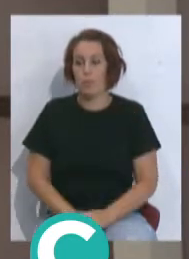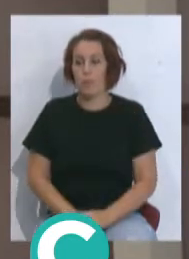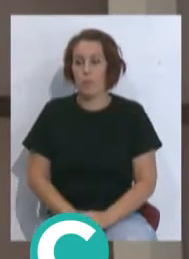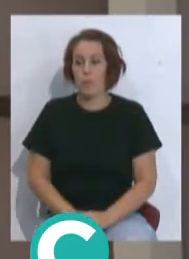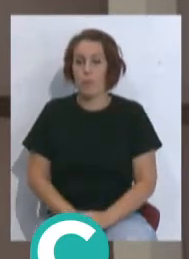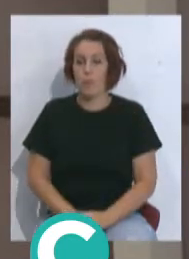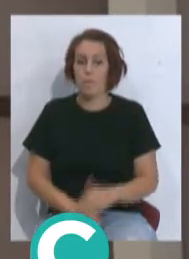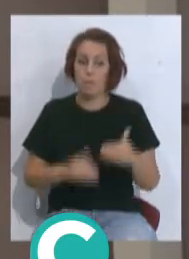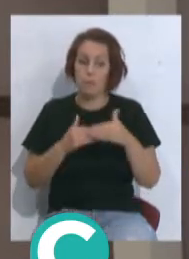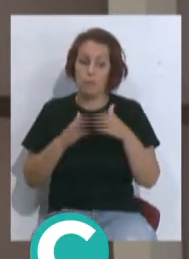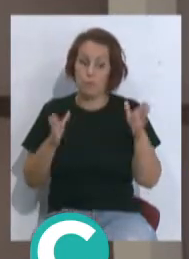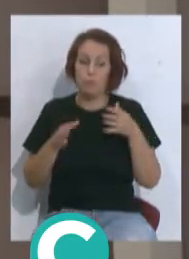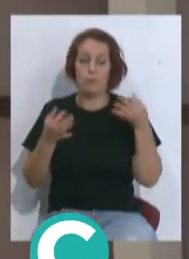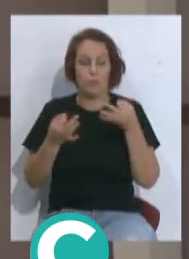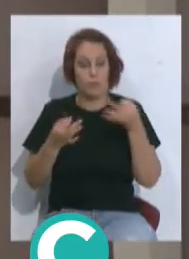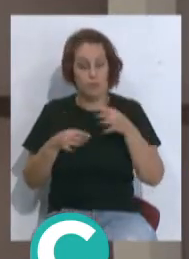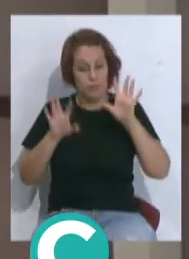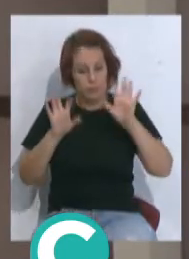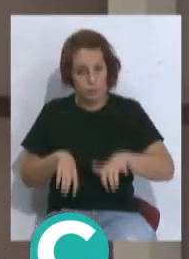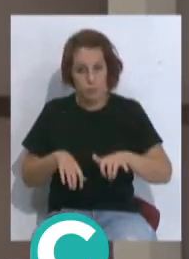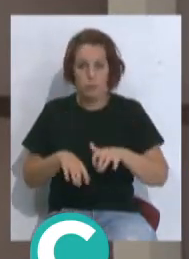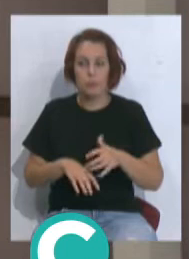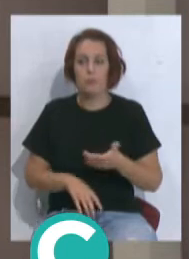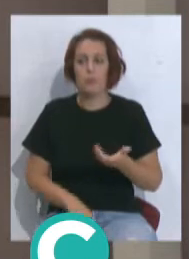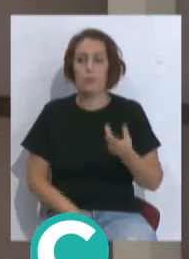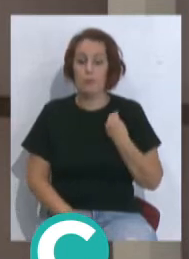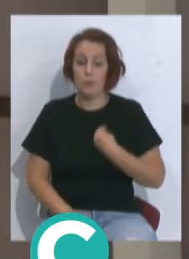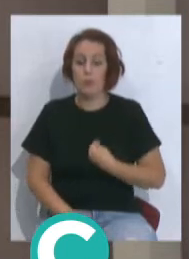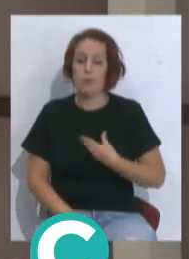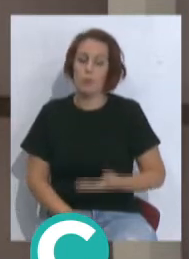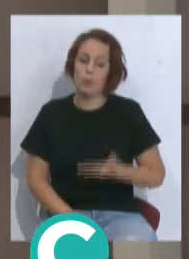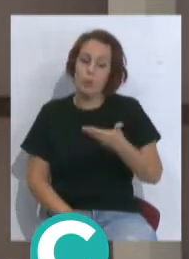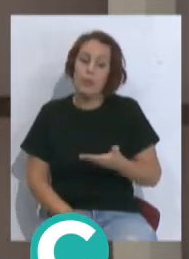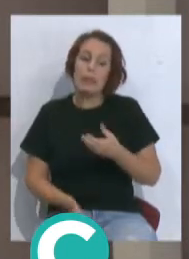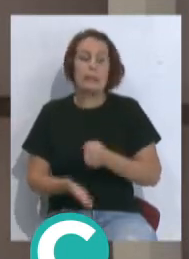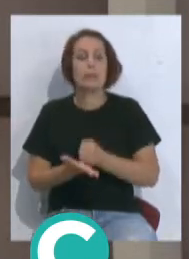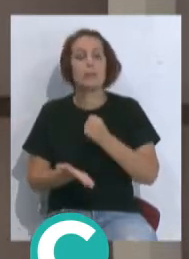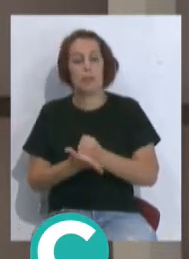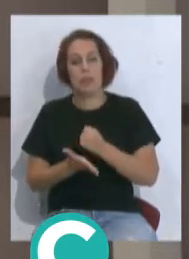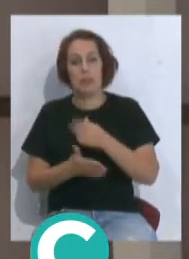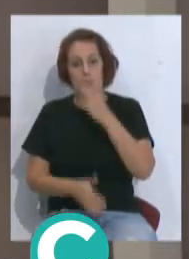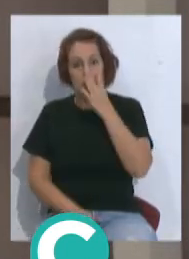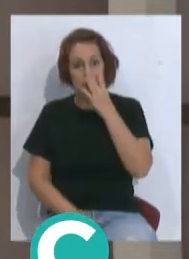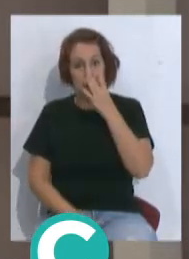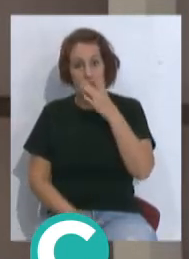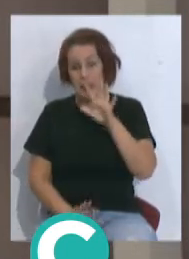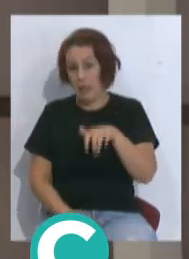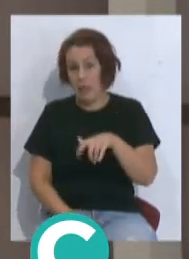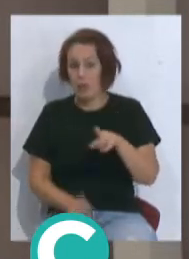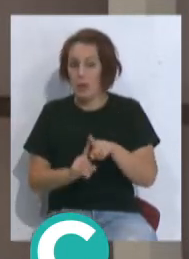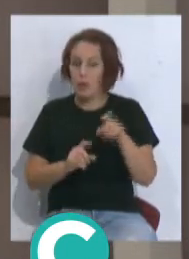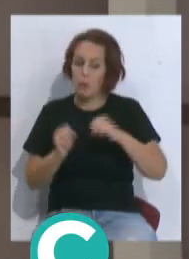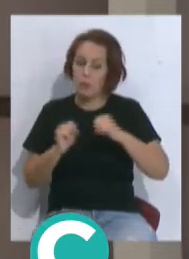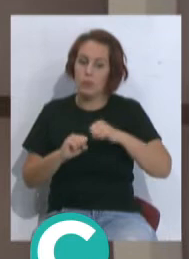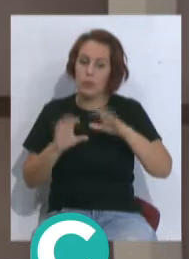que el estreno debía ser en Cádiz, y yo creo que ahí es donde vamos con el tema de la importancia y la marca del carnaval de Cádiz, del concurso de